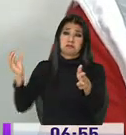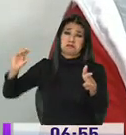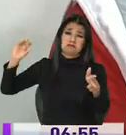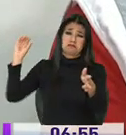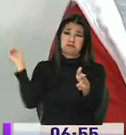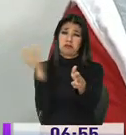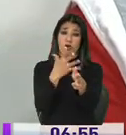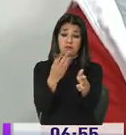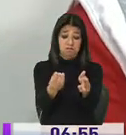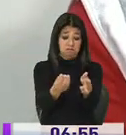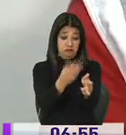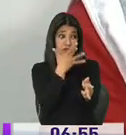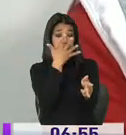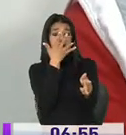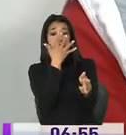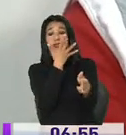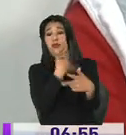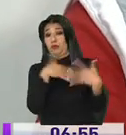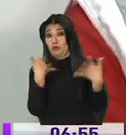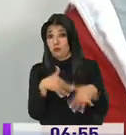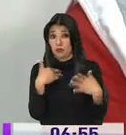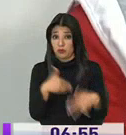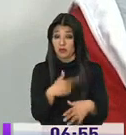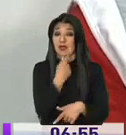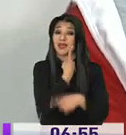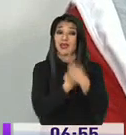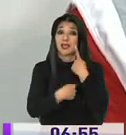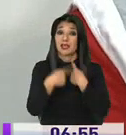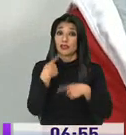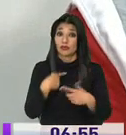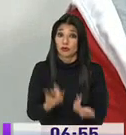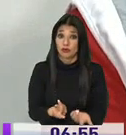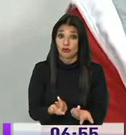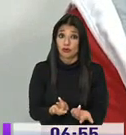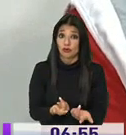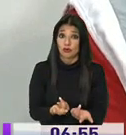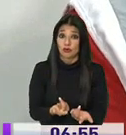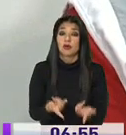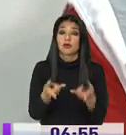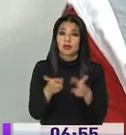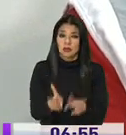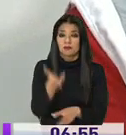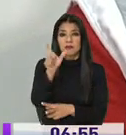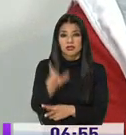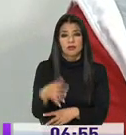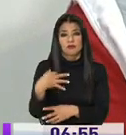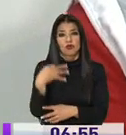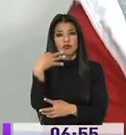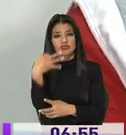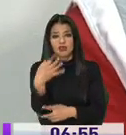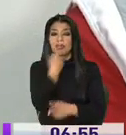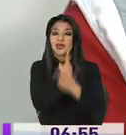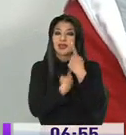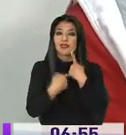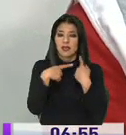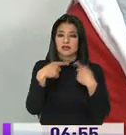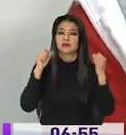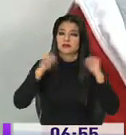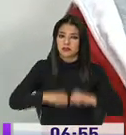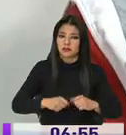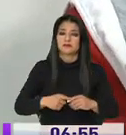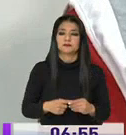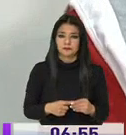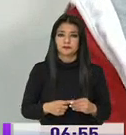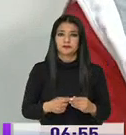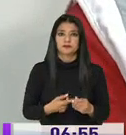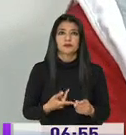del vehículo e impacta esta víctima dándole a nuestro voluntario heridas lacerantes y una contusión y